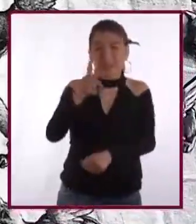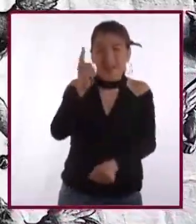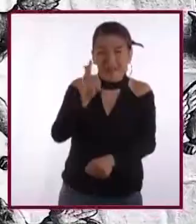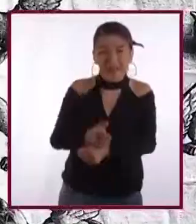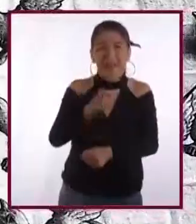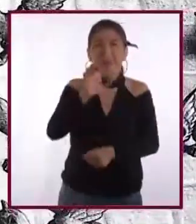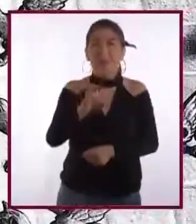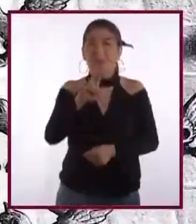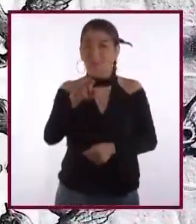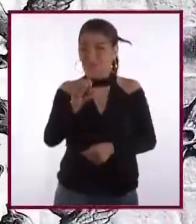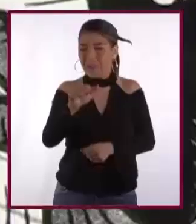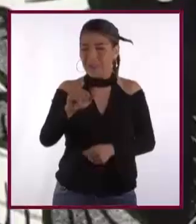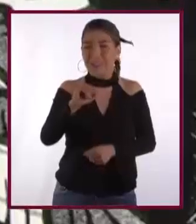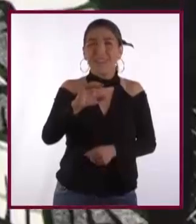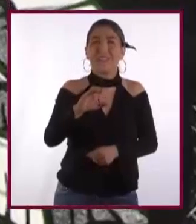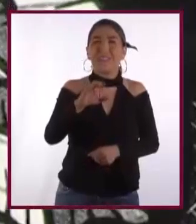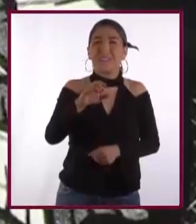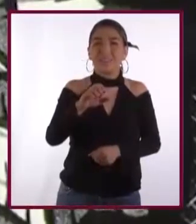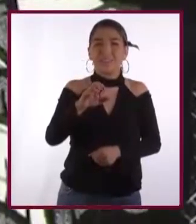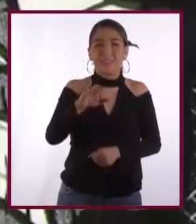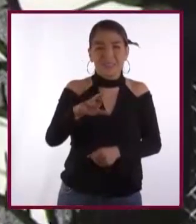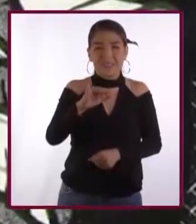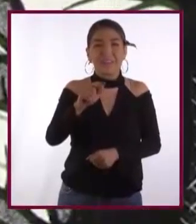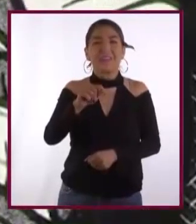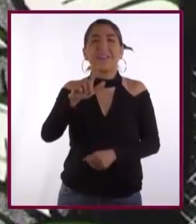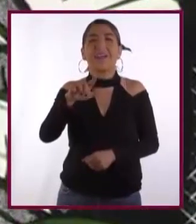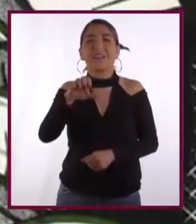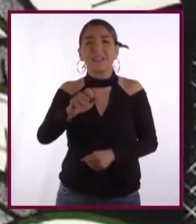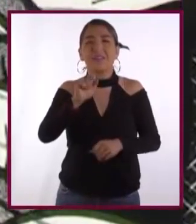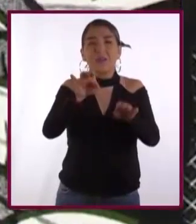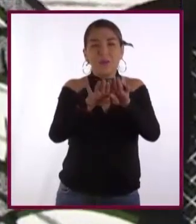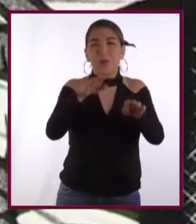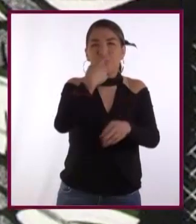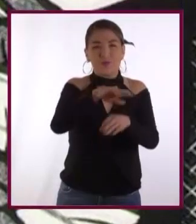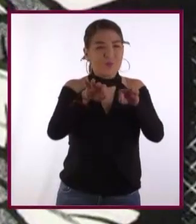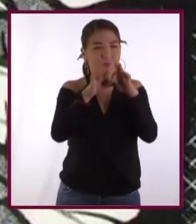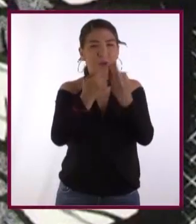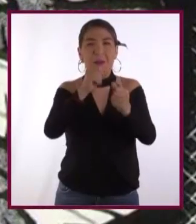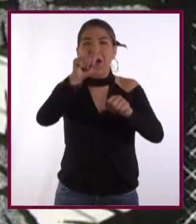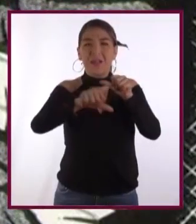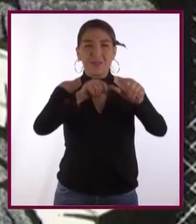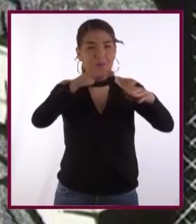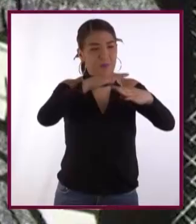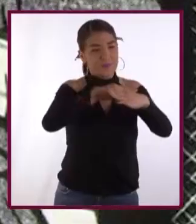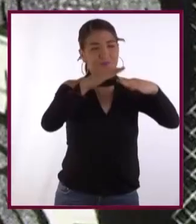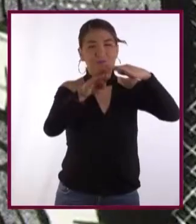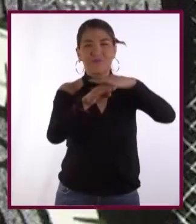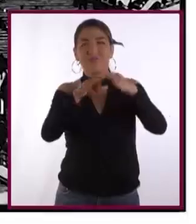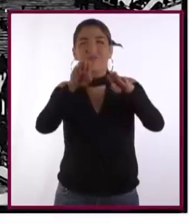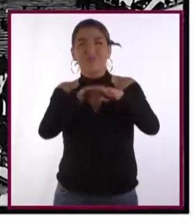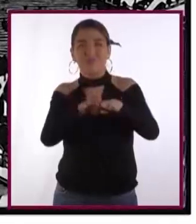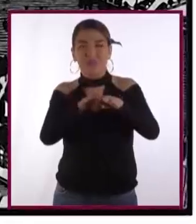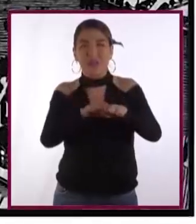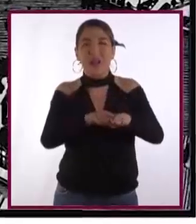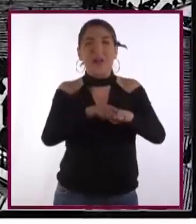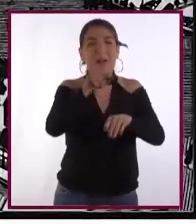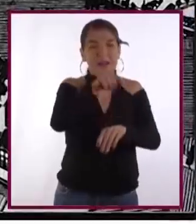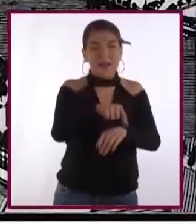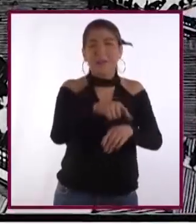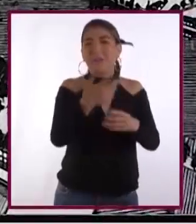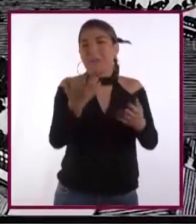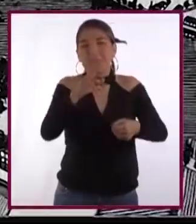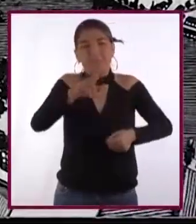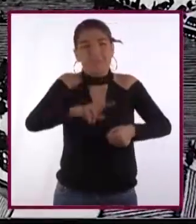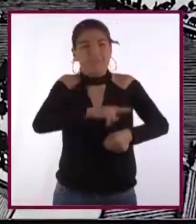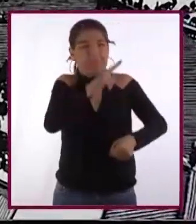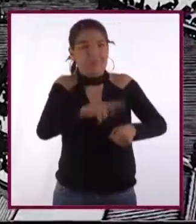encontraron cuasicristales, que son justamente los acomodos de un sólido, los acomodos de los